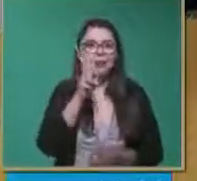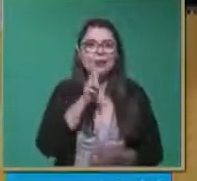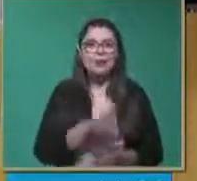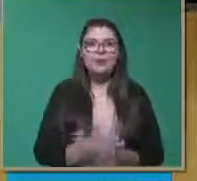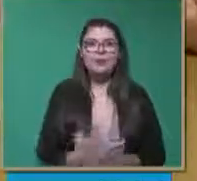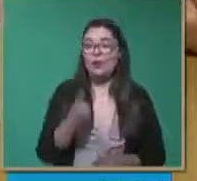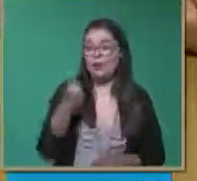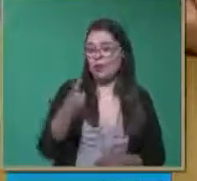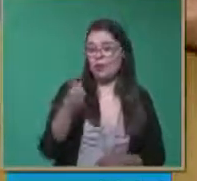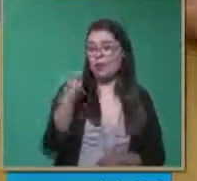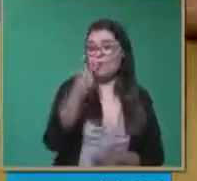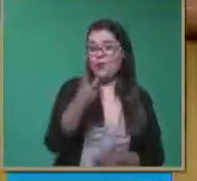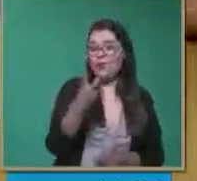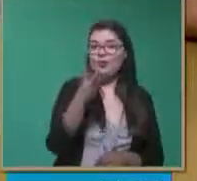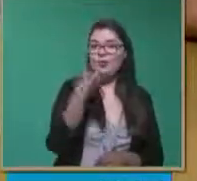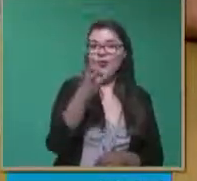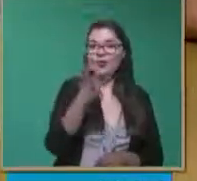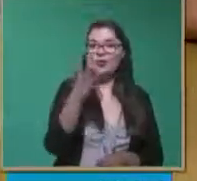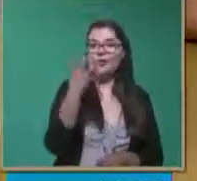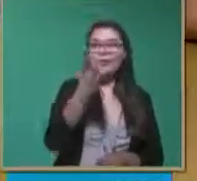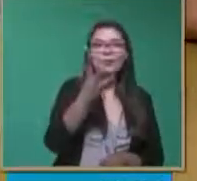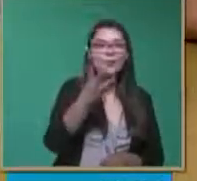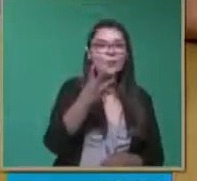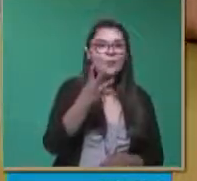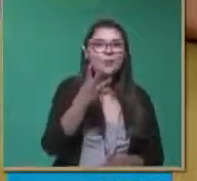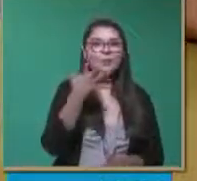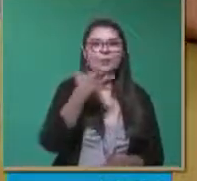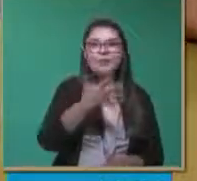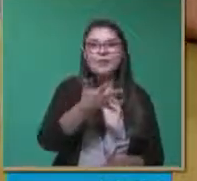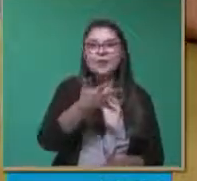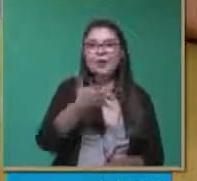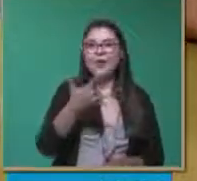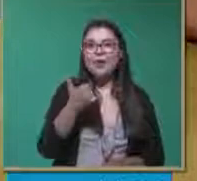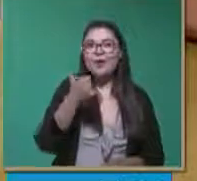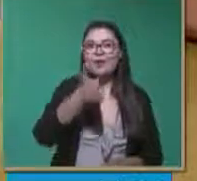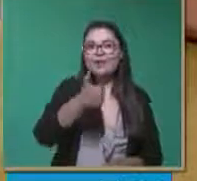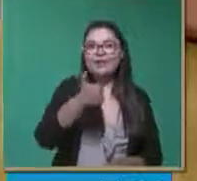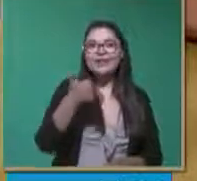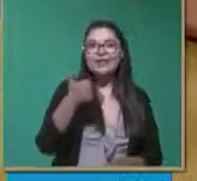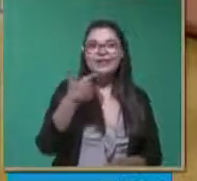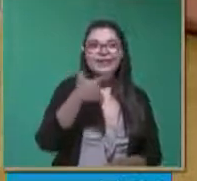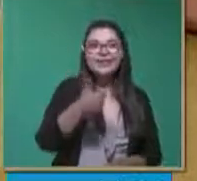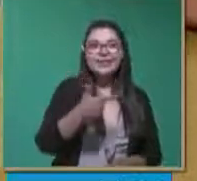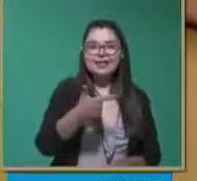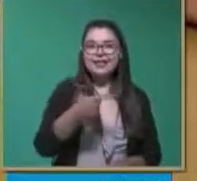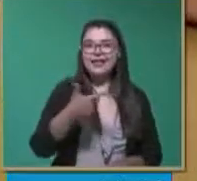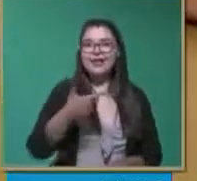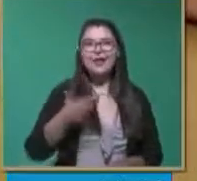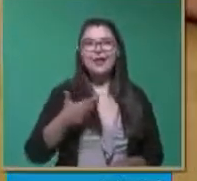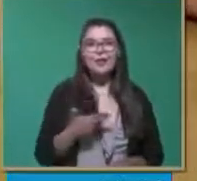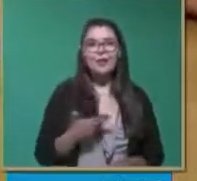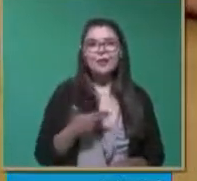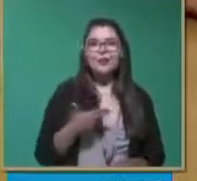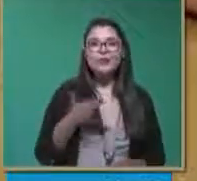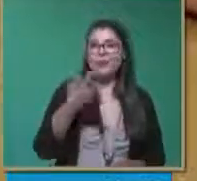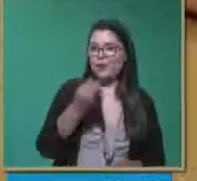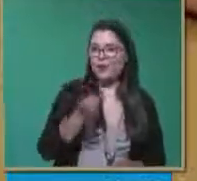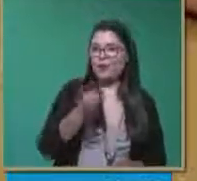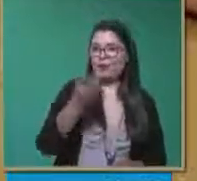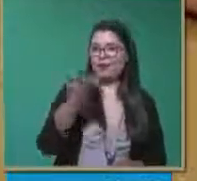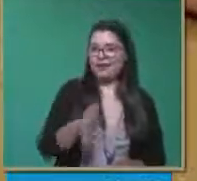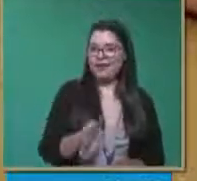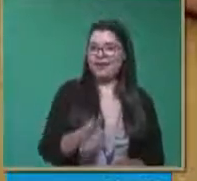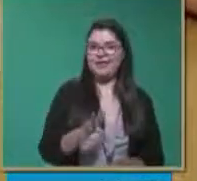1, 2, 3, 4, 5, 6, 7, 8,